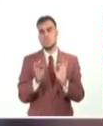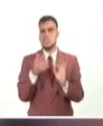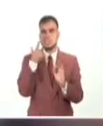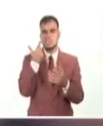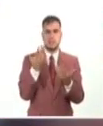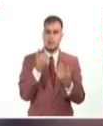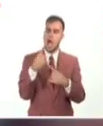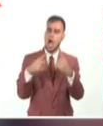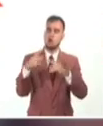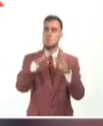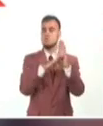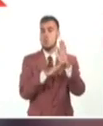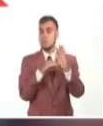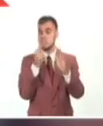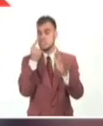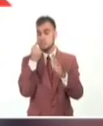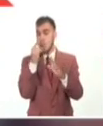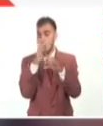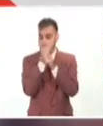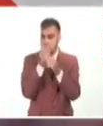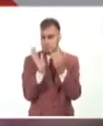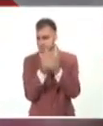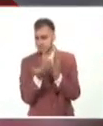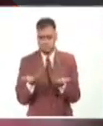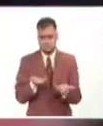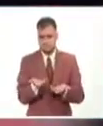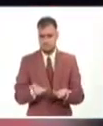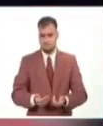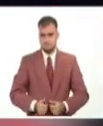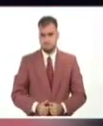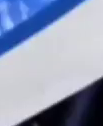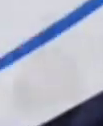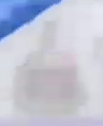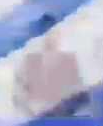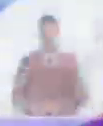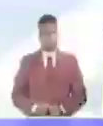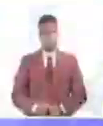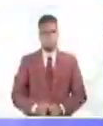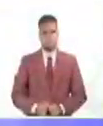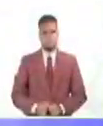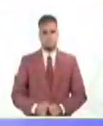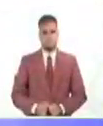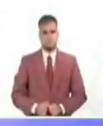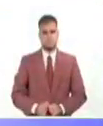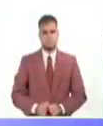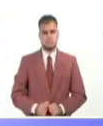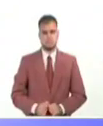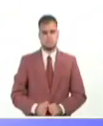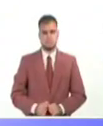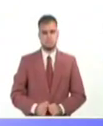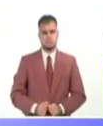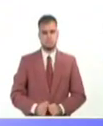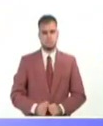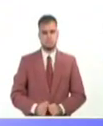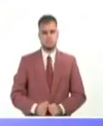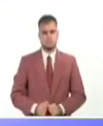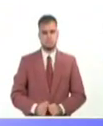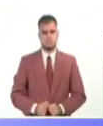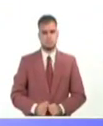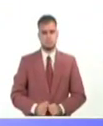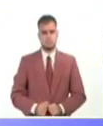en cambio las tiranías dedican millonarias sumas de dinero